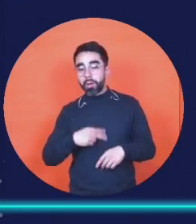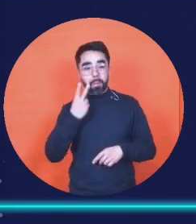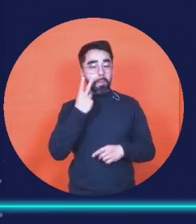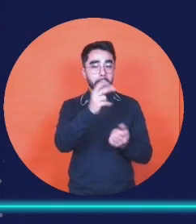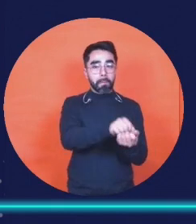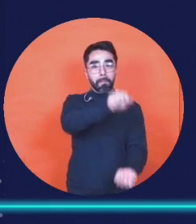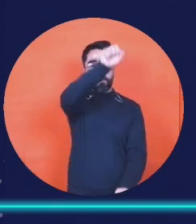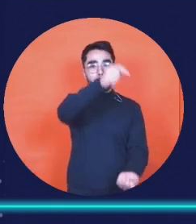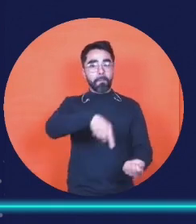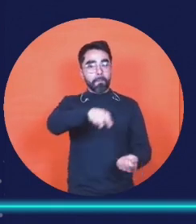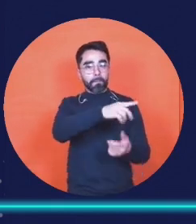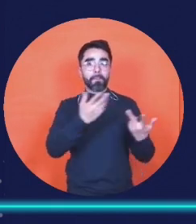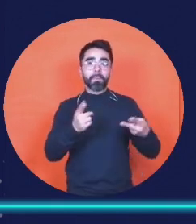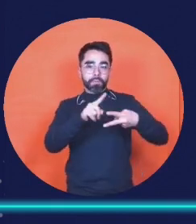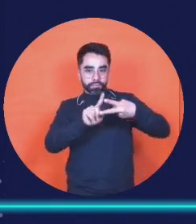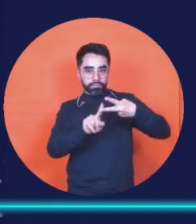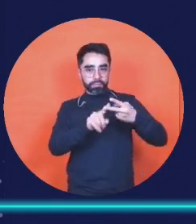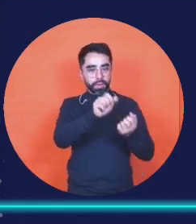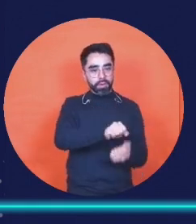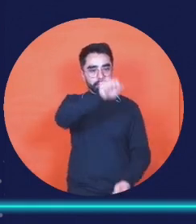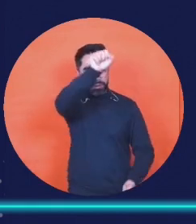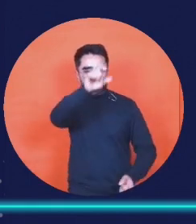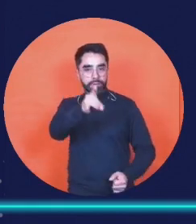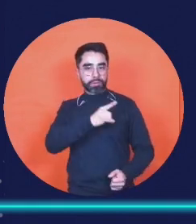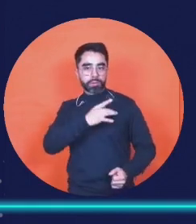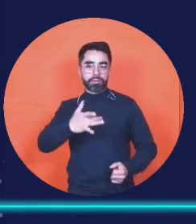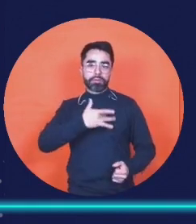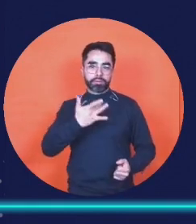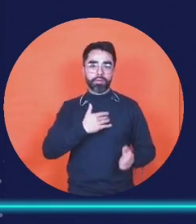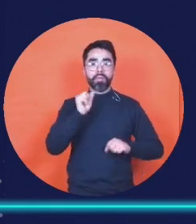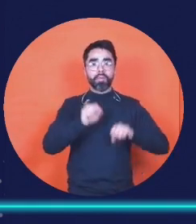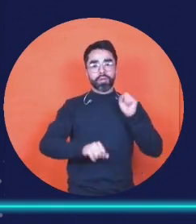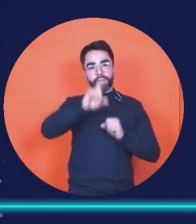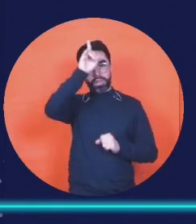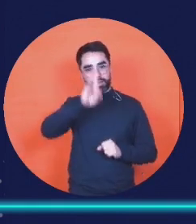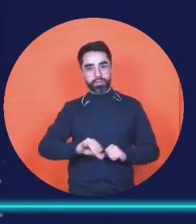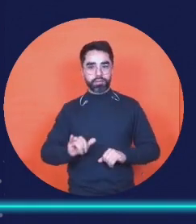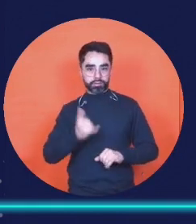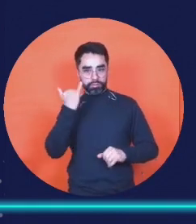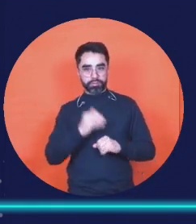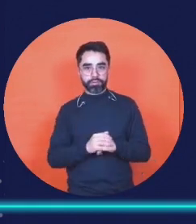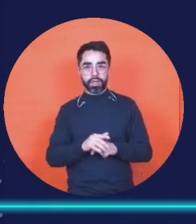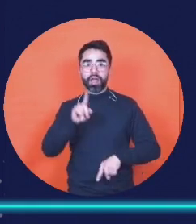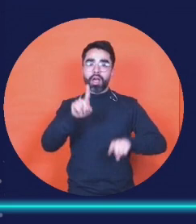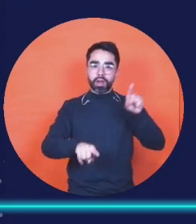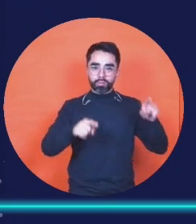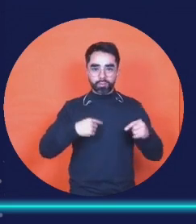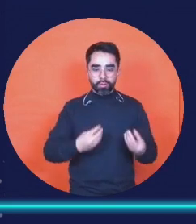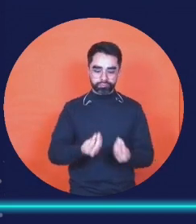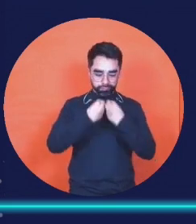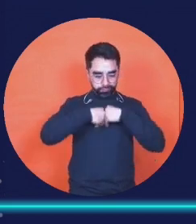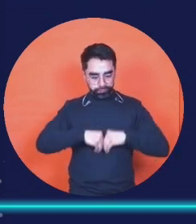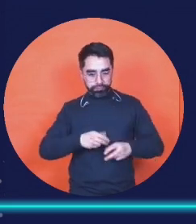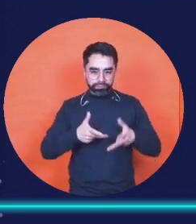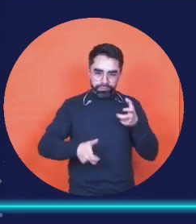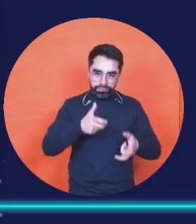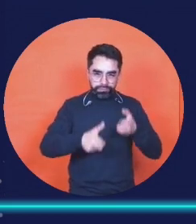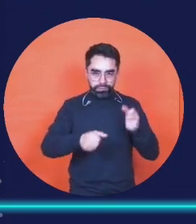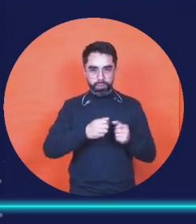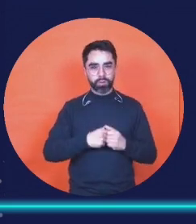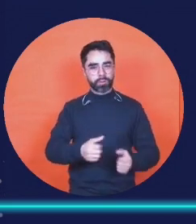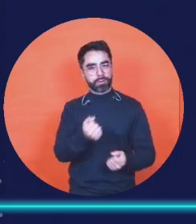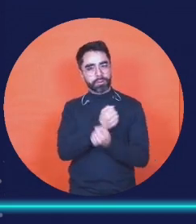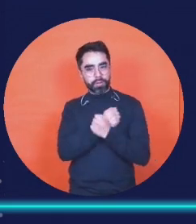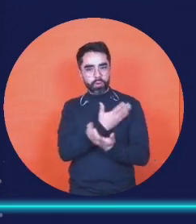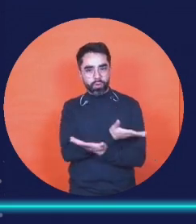que realmente es lo que lo mueve a uno, hace que uno tome decisiones, en el caso de los que hacemos videojuegos, la pasión por los videojuegos, y otro